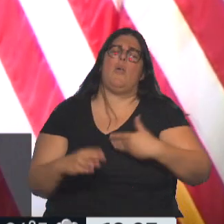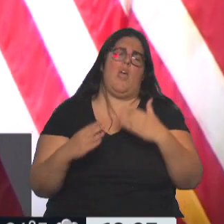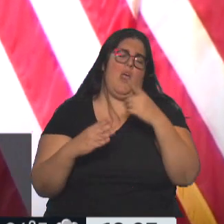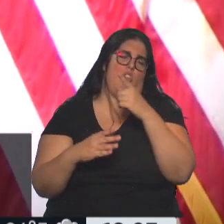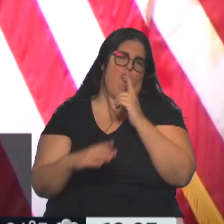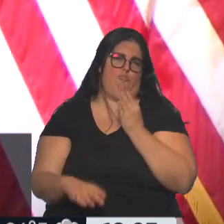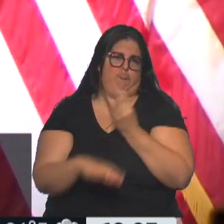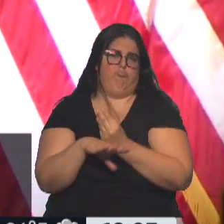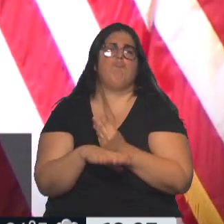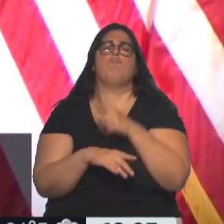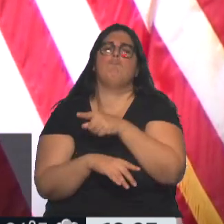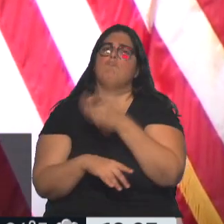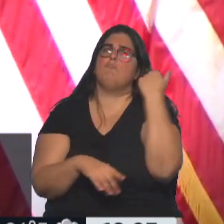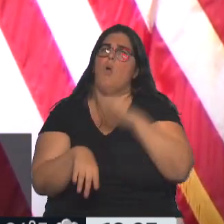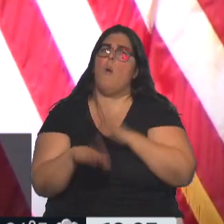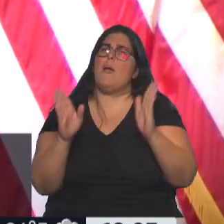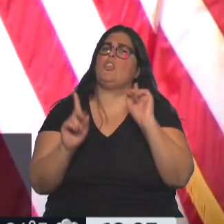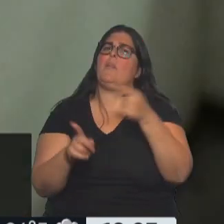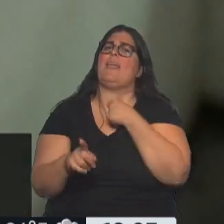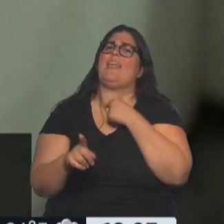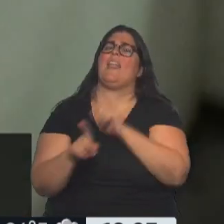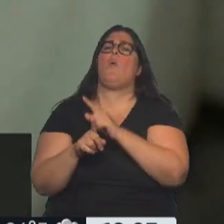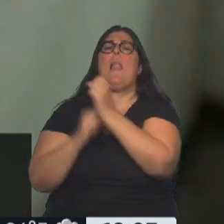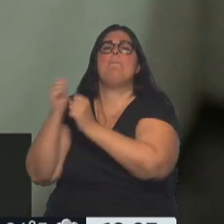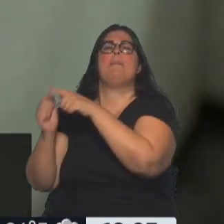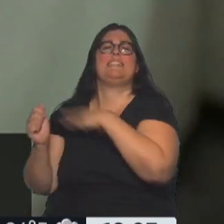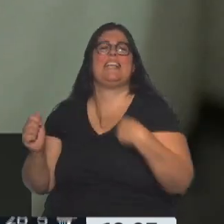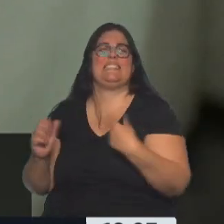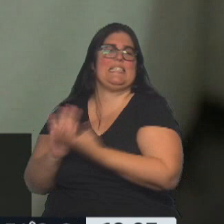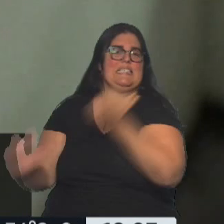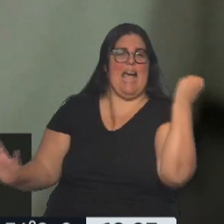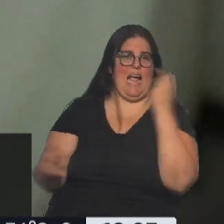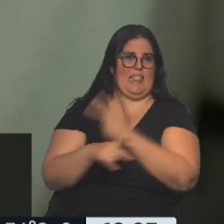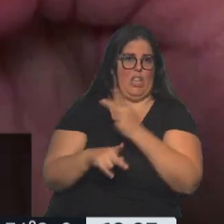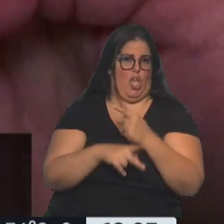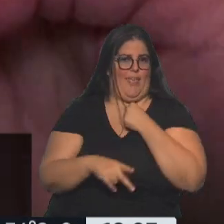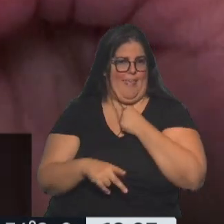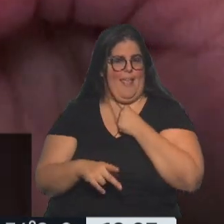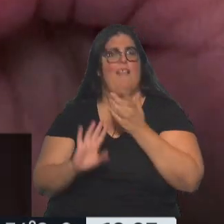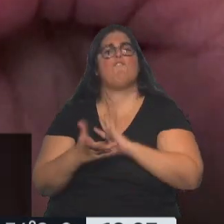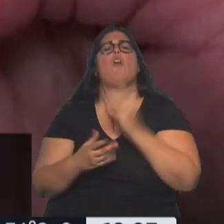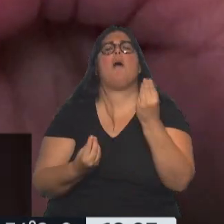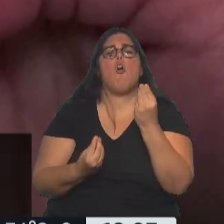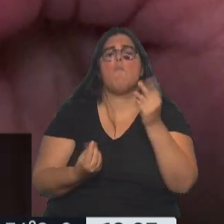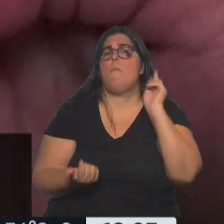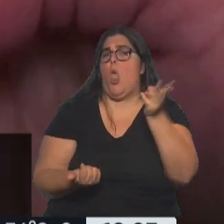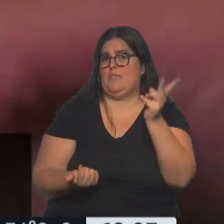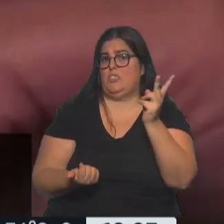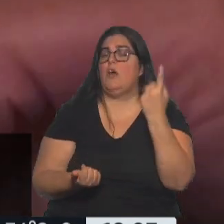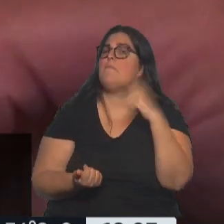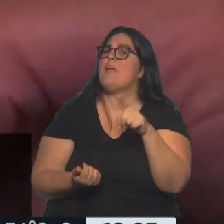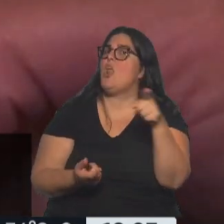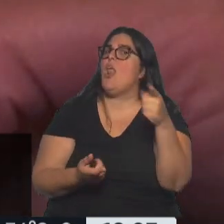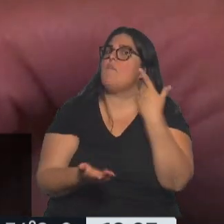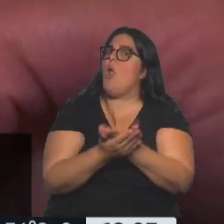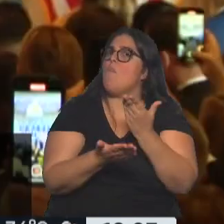Donald Trump también intentó arrebatarle a ByteDance el control de la red social mediante una prohibición, pero su iniciativa fue bloqueada